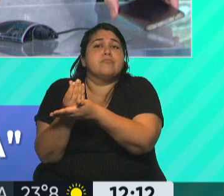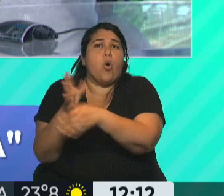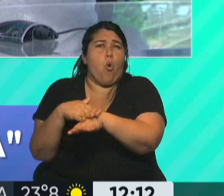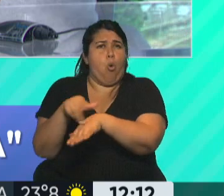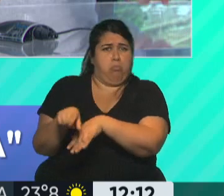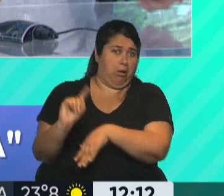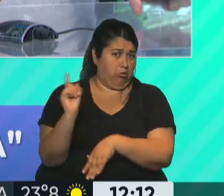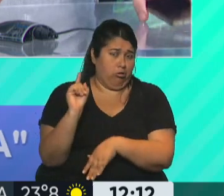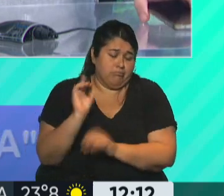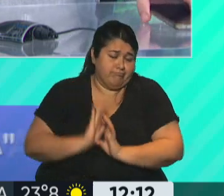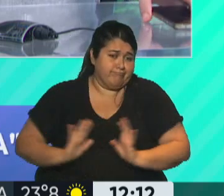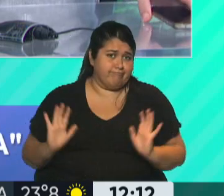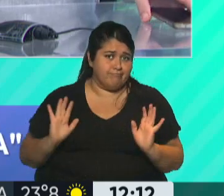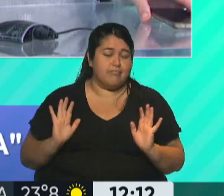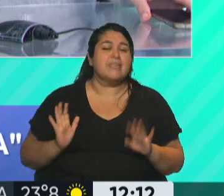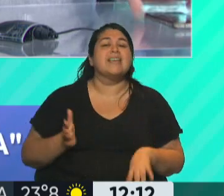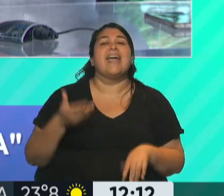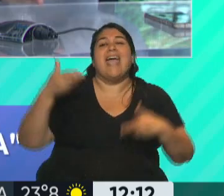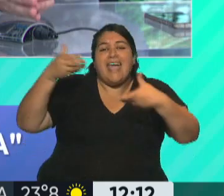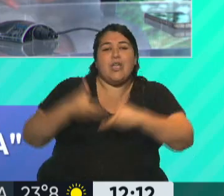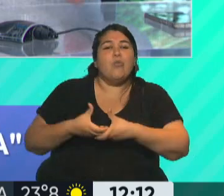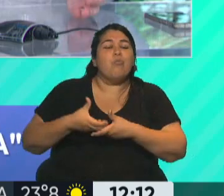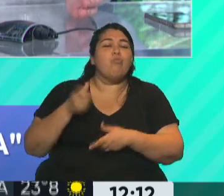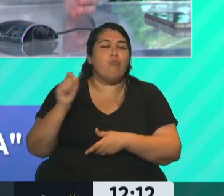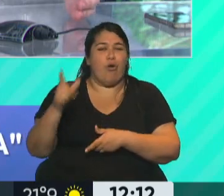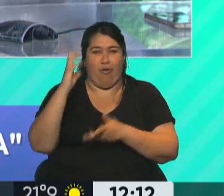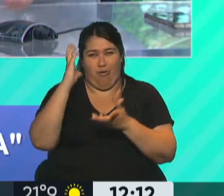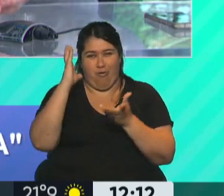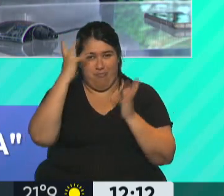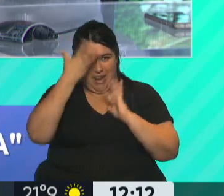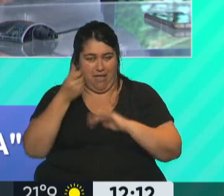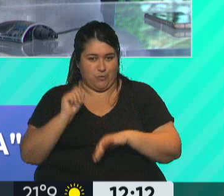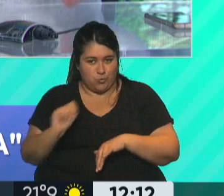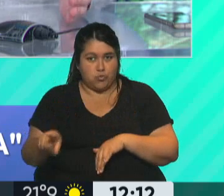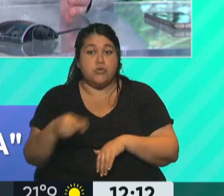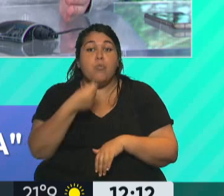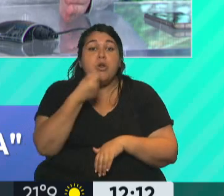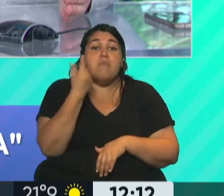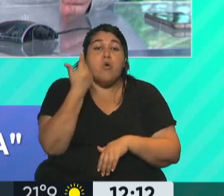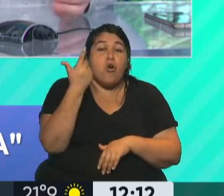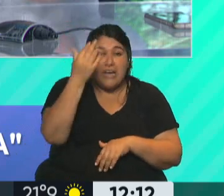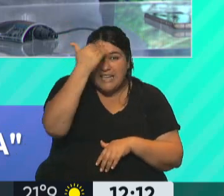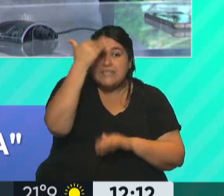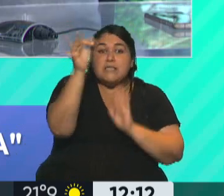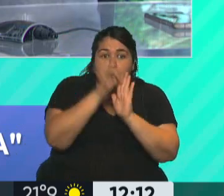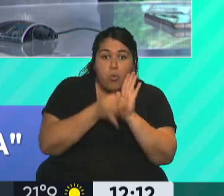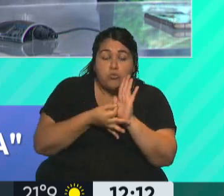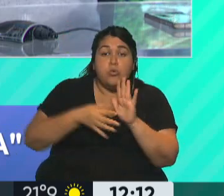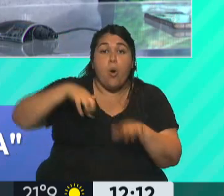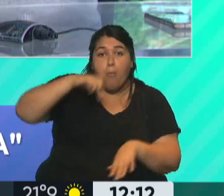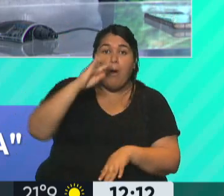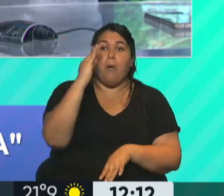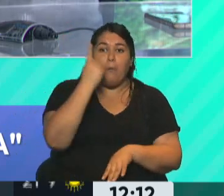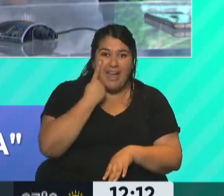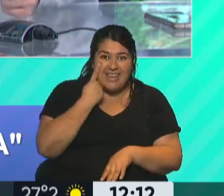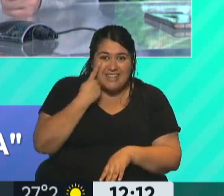propio plan de gobierno que mandó ayer el equipo de Javier Milei se implementa, por ejemplo, lo de los 15 puntos del PBI, que es imposible, aún en las